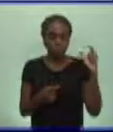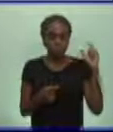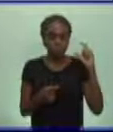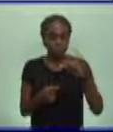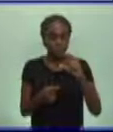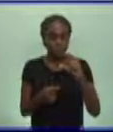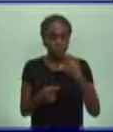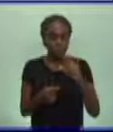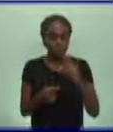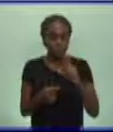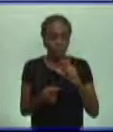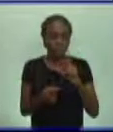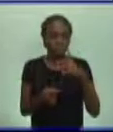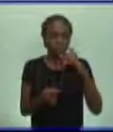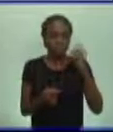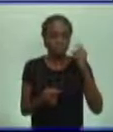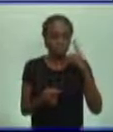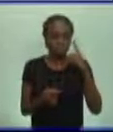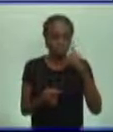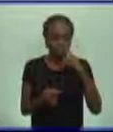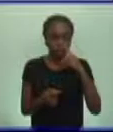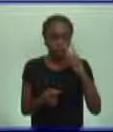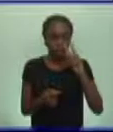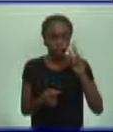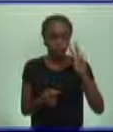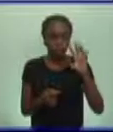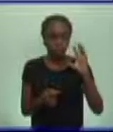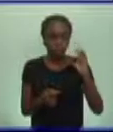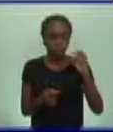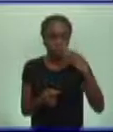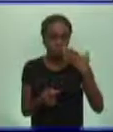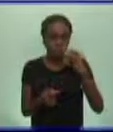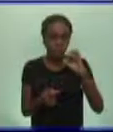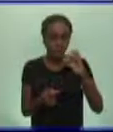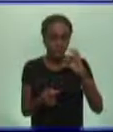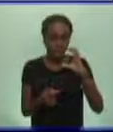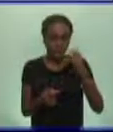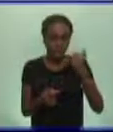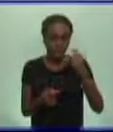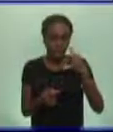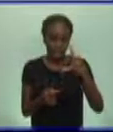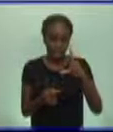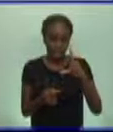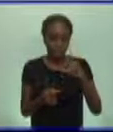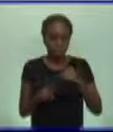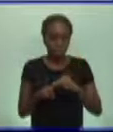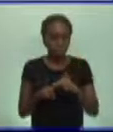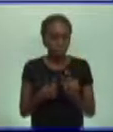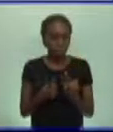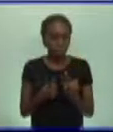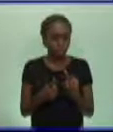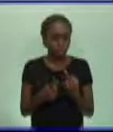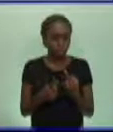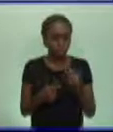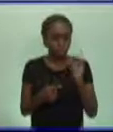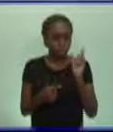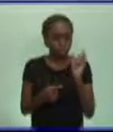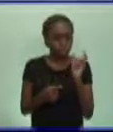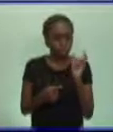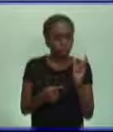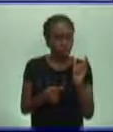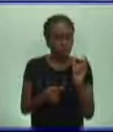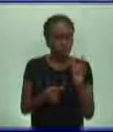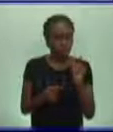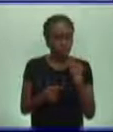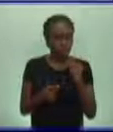última sílaba, terminan en vocal. Pero, ¿por qué la palabra verdad,